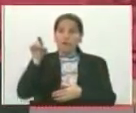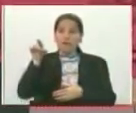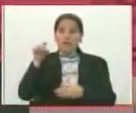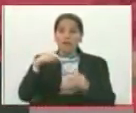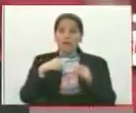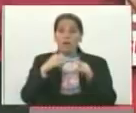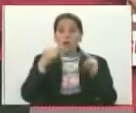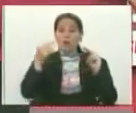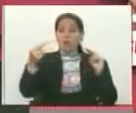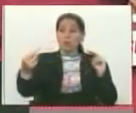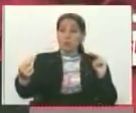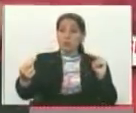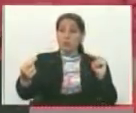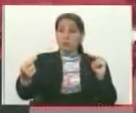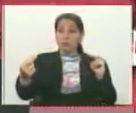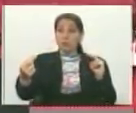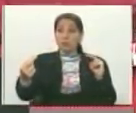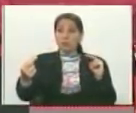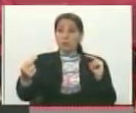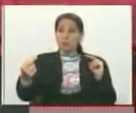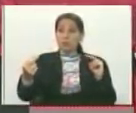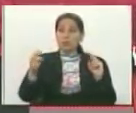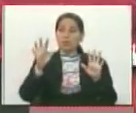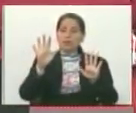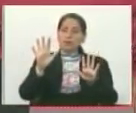al distribuidor.